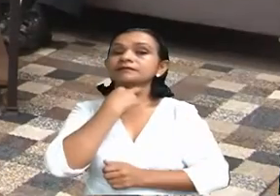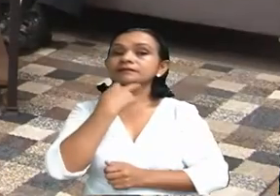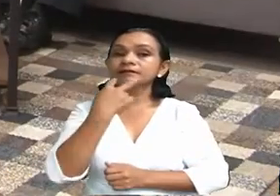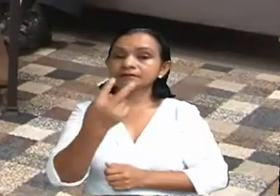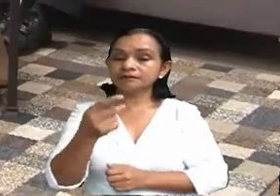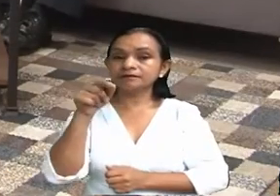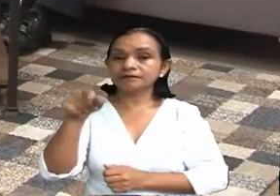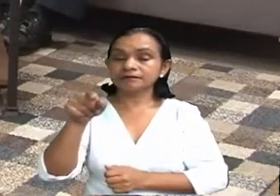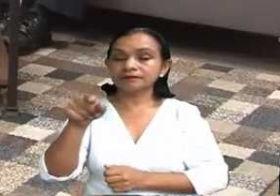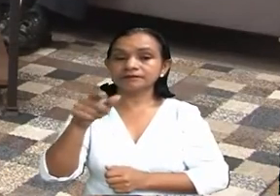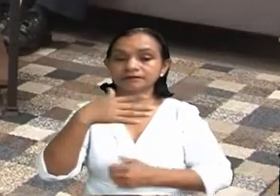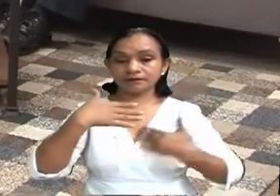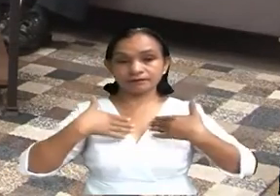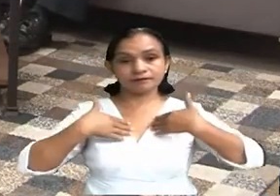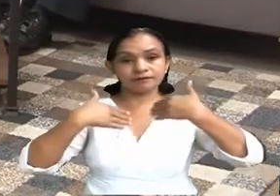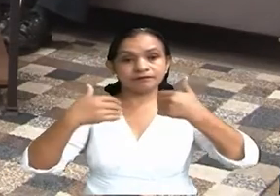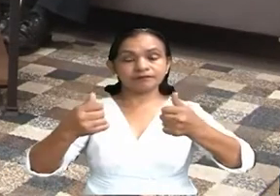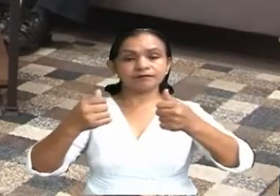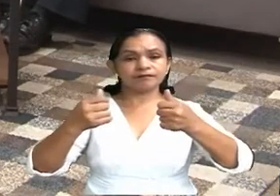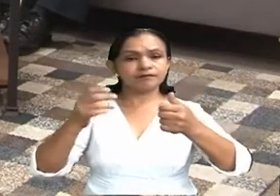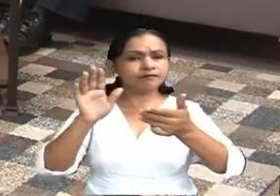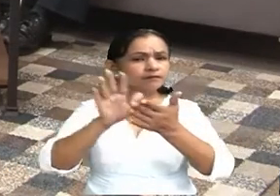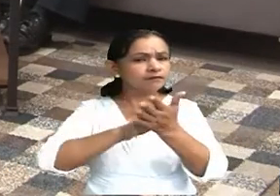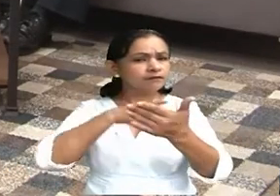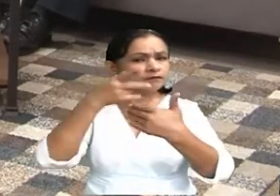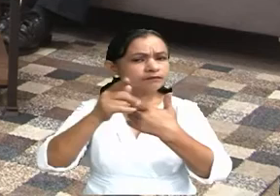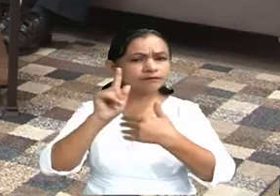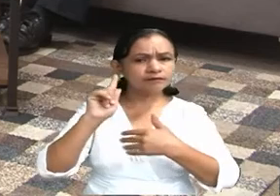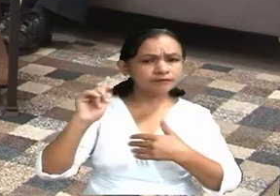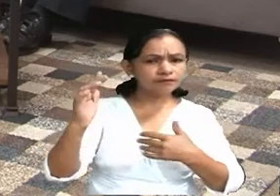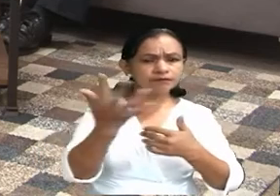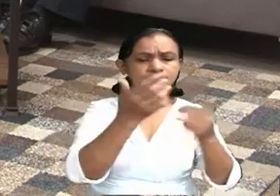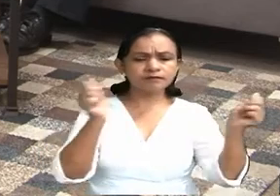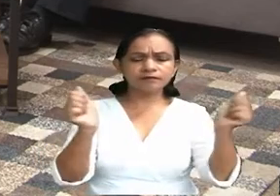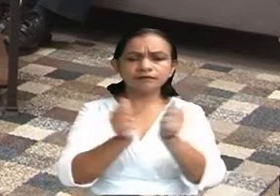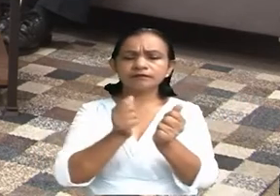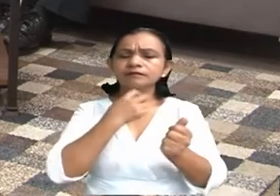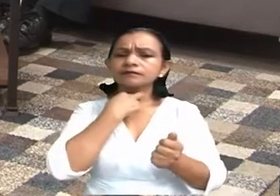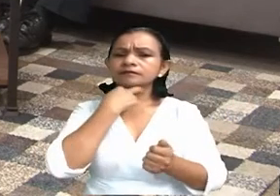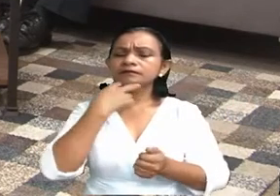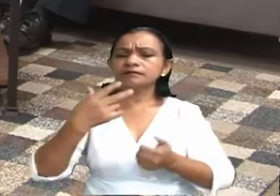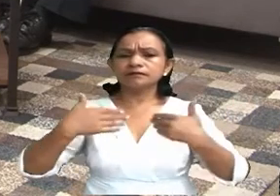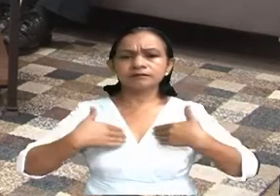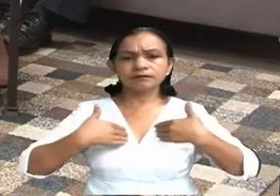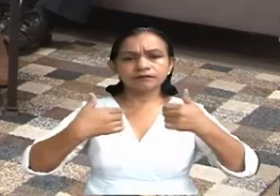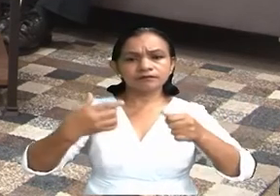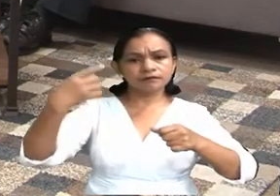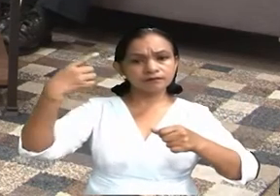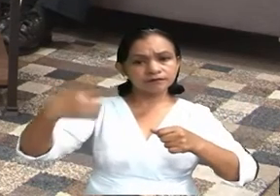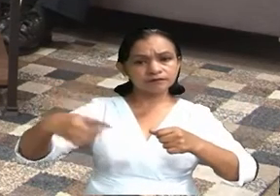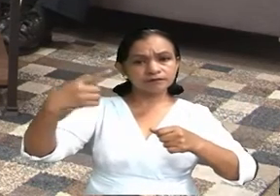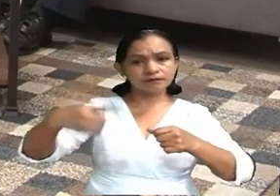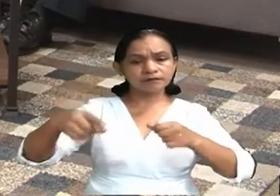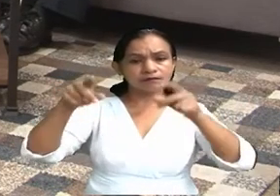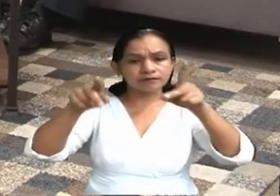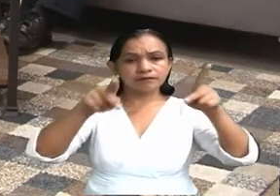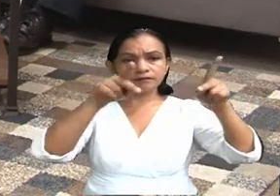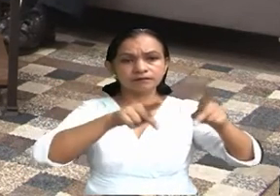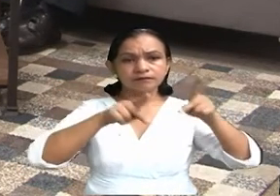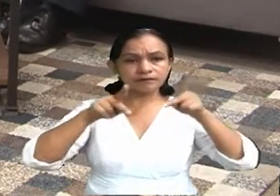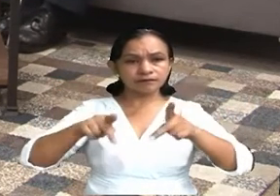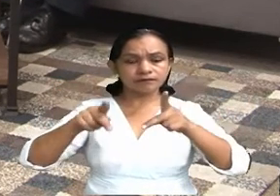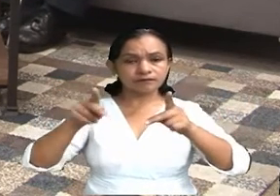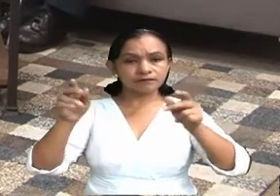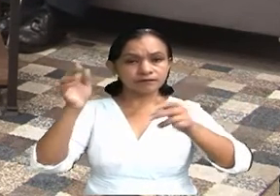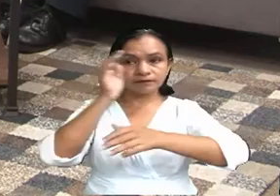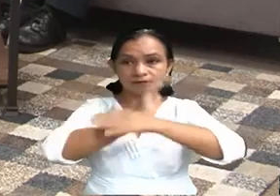un principio del programa Todos con Voz es una restitución de derechos de las poblaciones discapacitadas para nuestra audiencia.